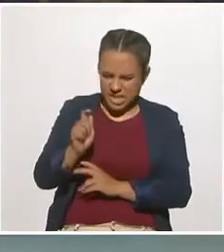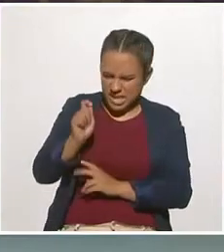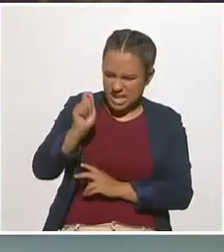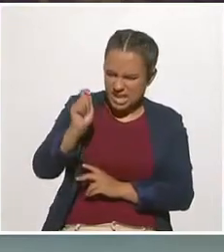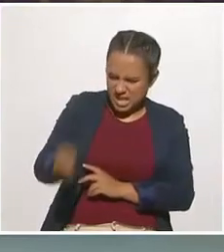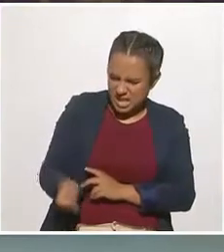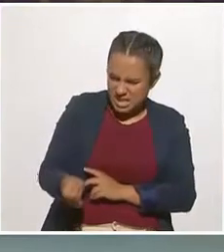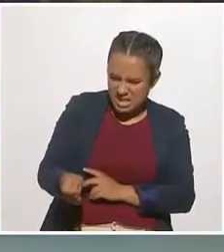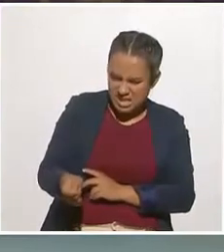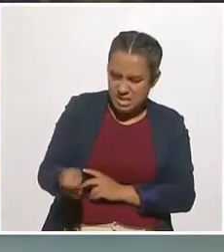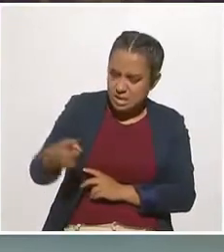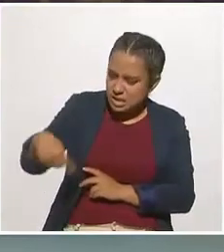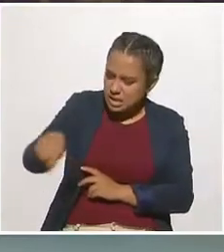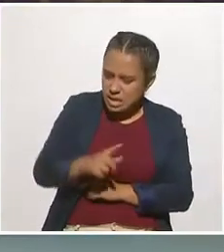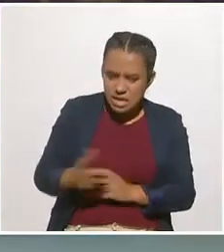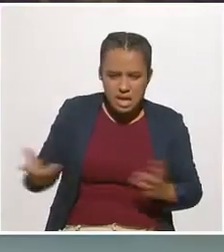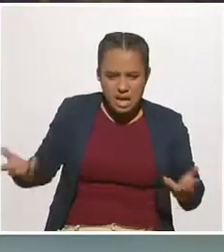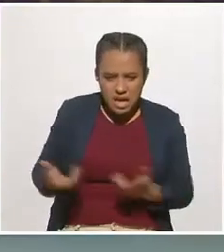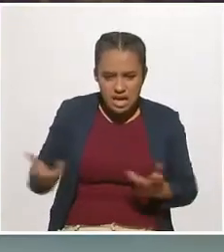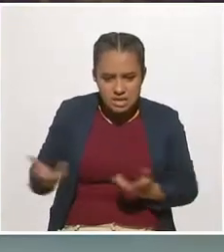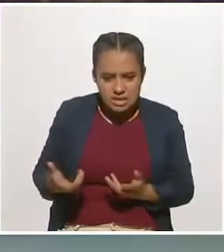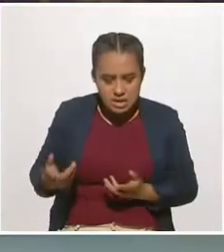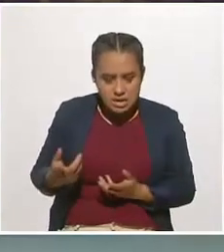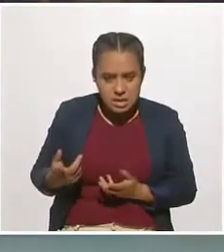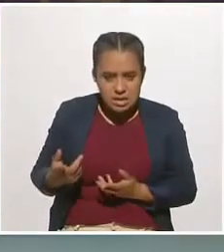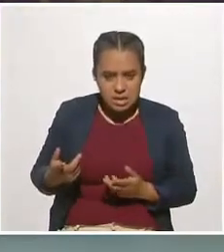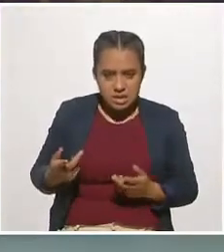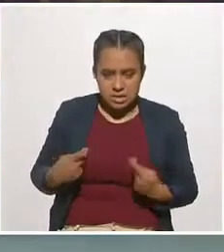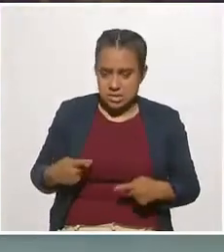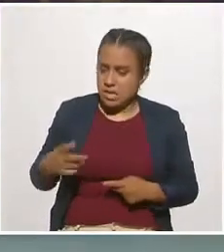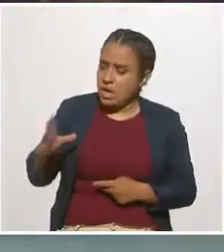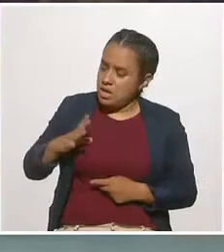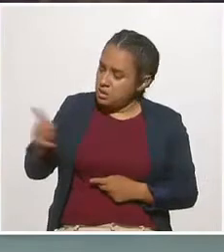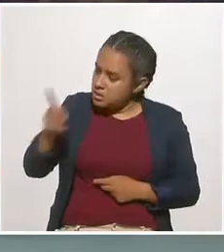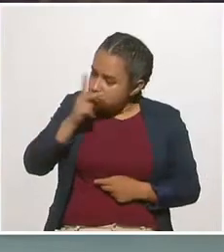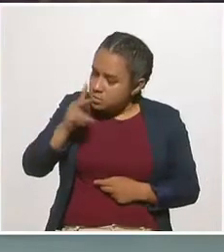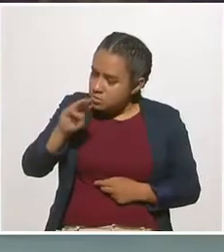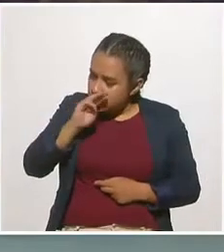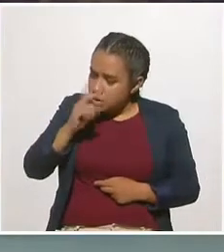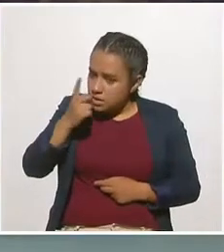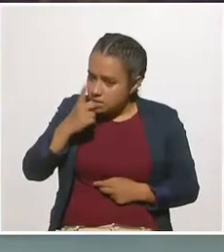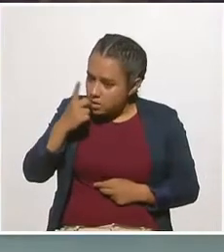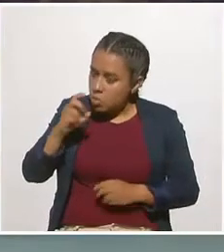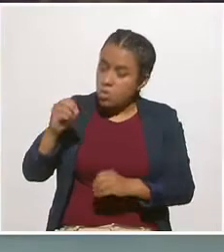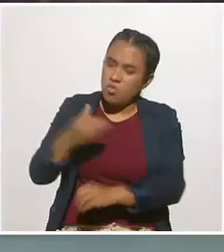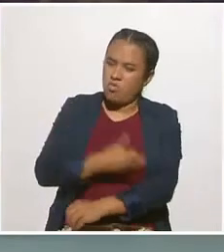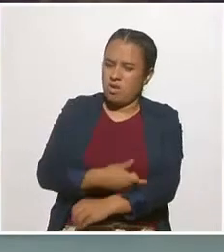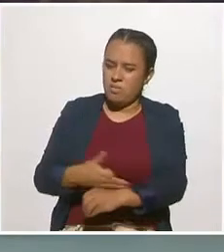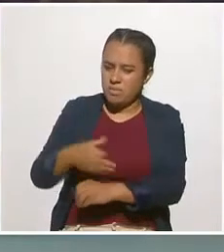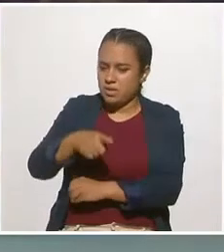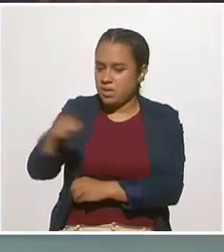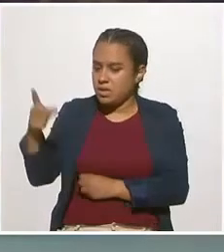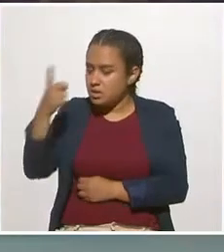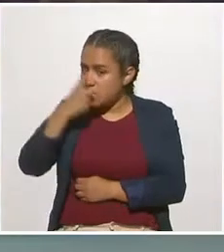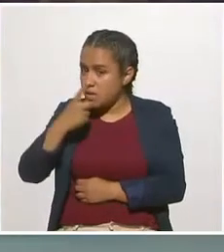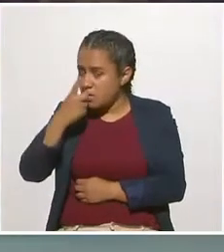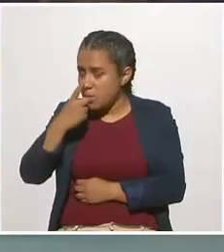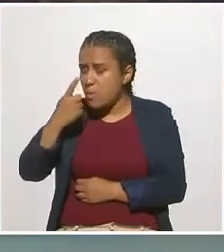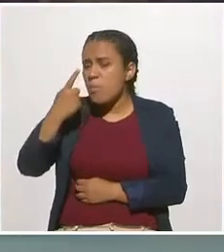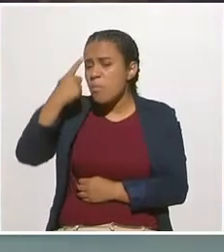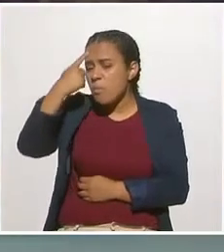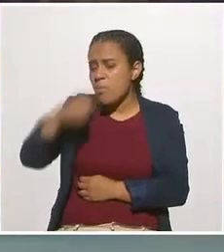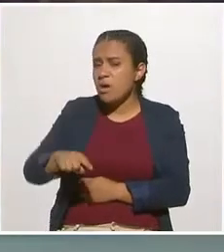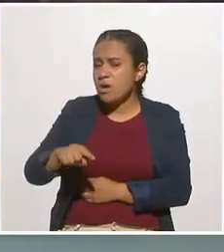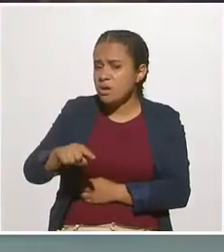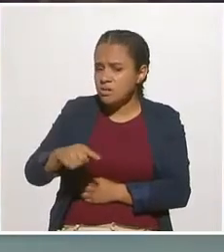hacer nosotros que tenemos a nuestros padres diabéticos, a familiares diabéticos, para pues evitar llegar